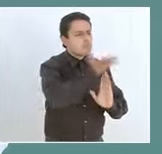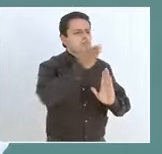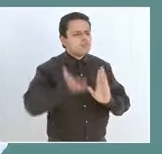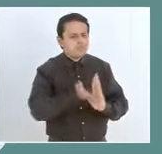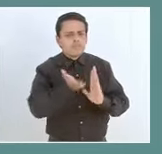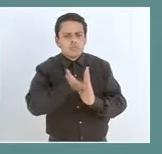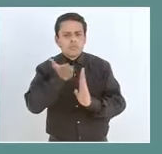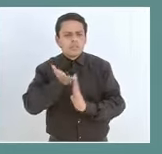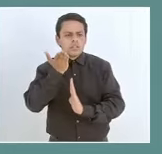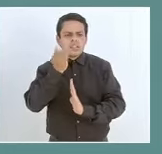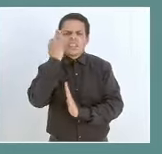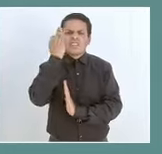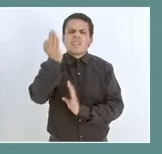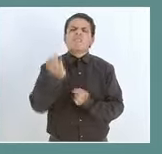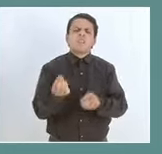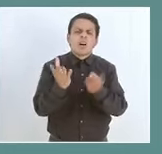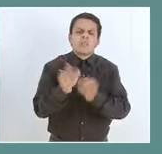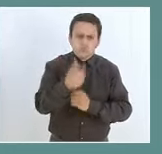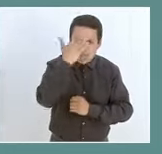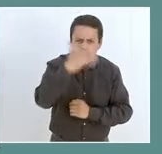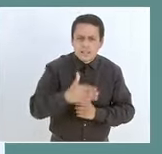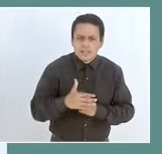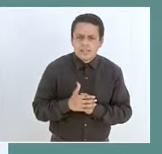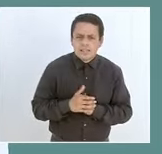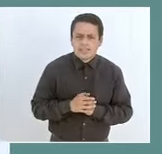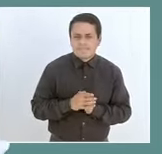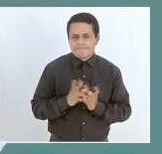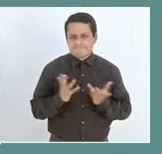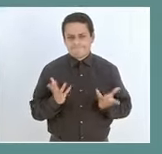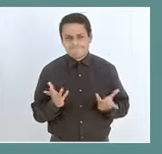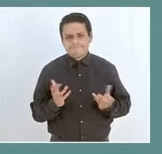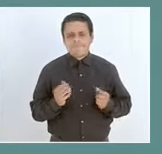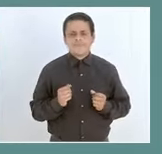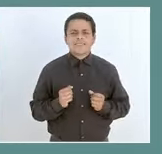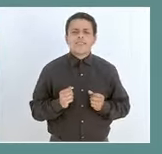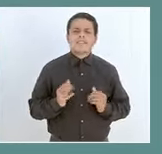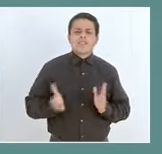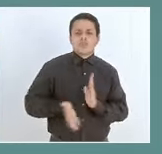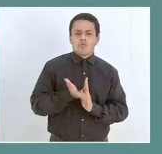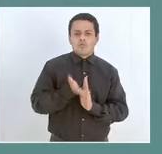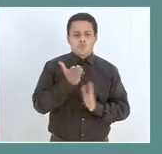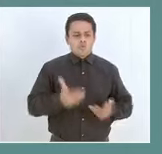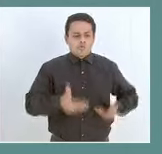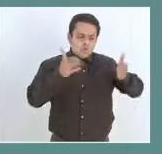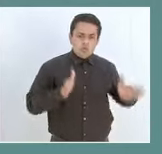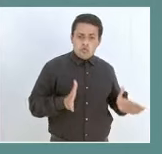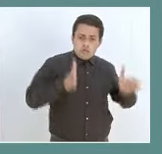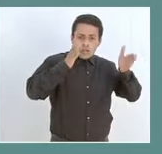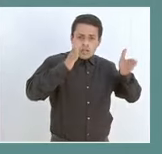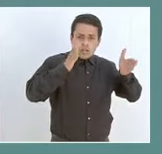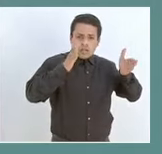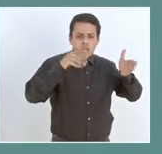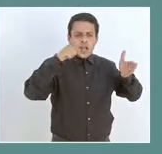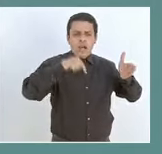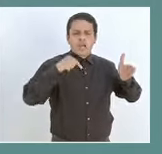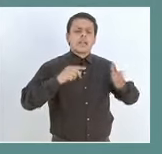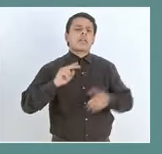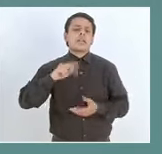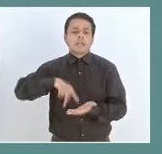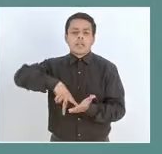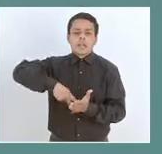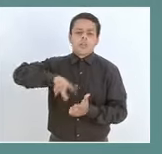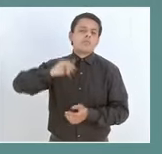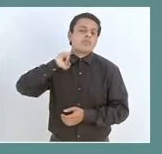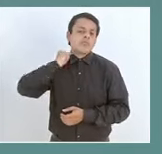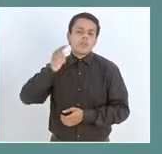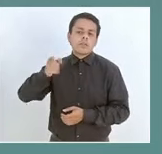¿En cuánto tiempo? Pues un cuartel de estos los construyen los ingenieros militares